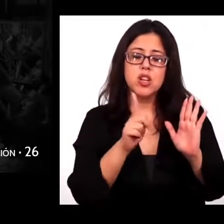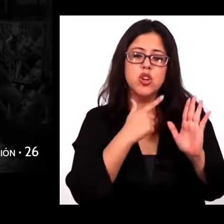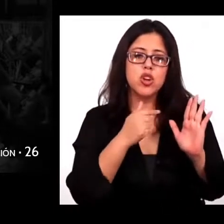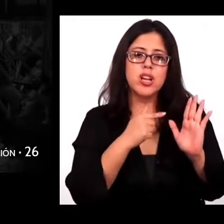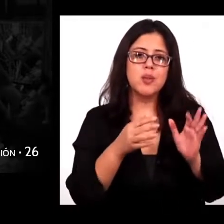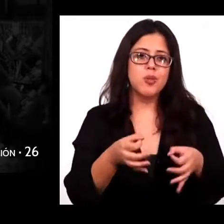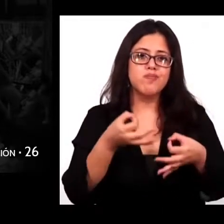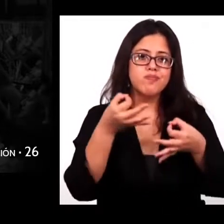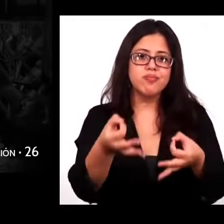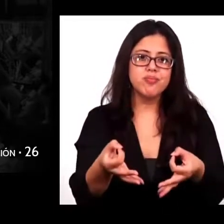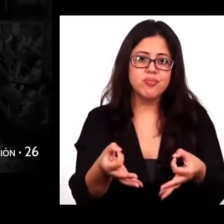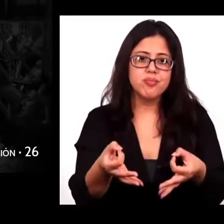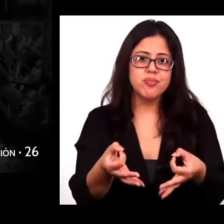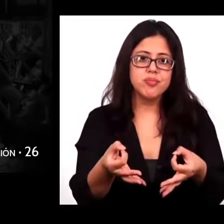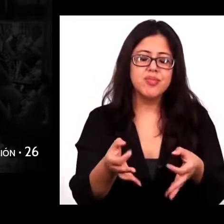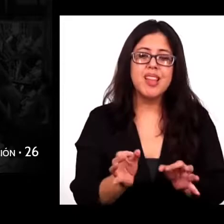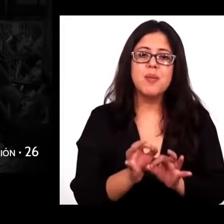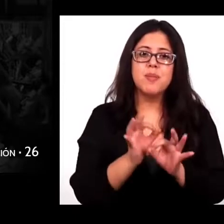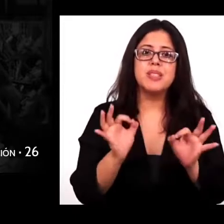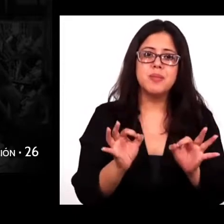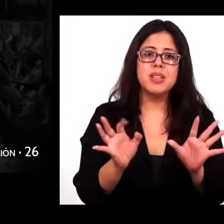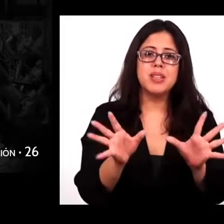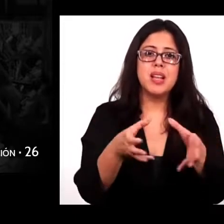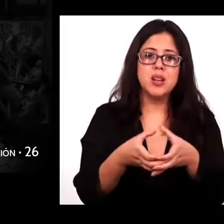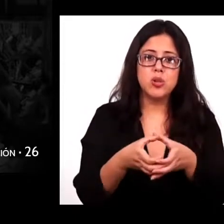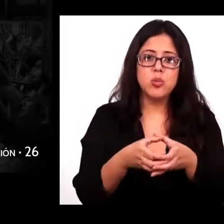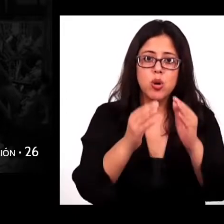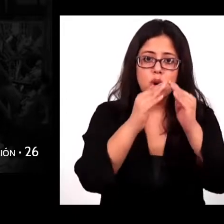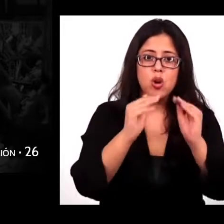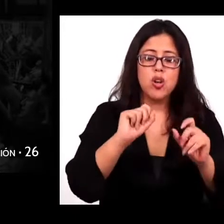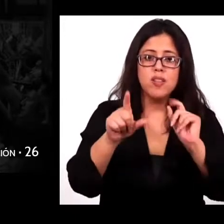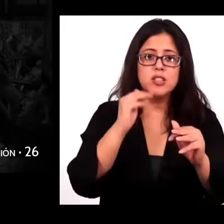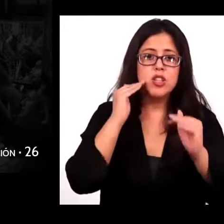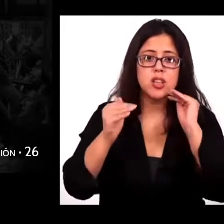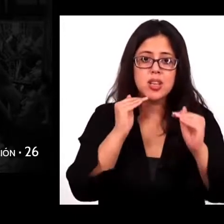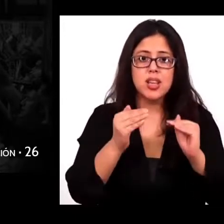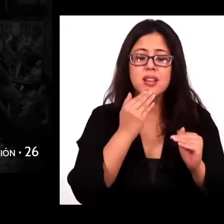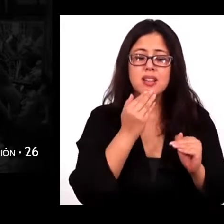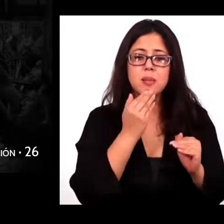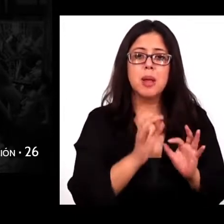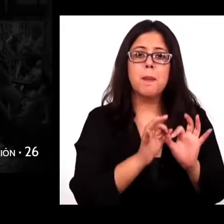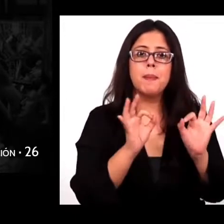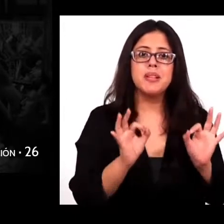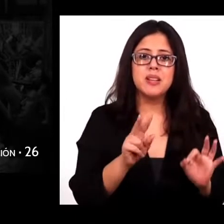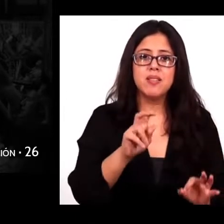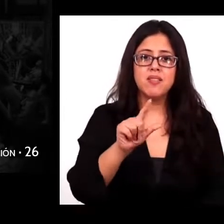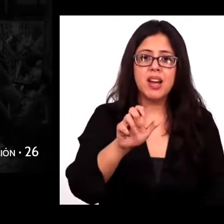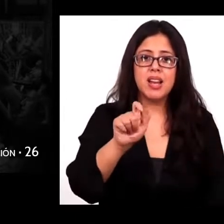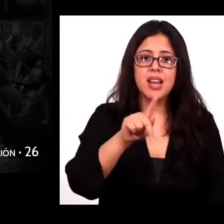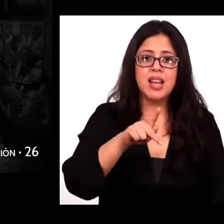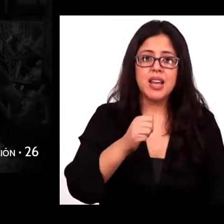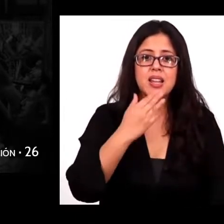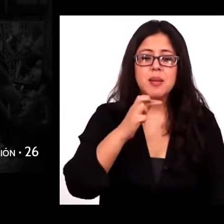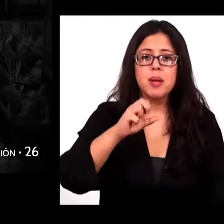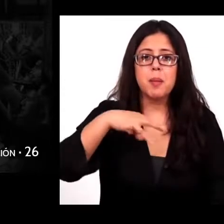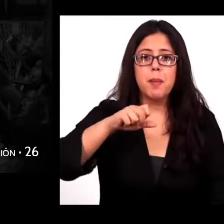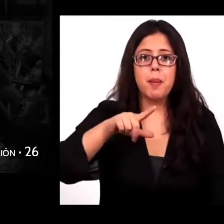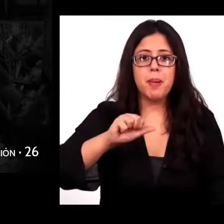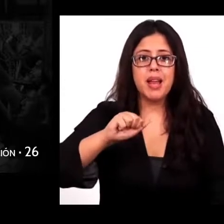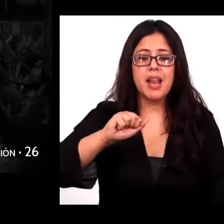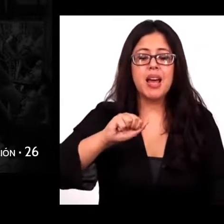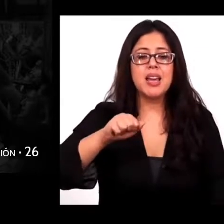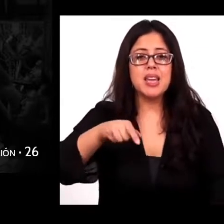entregar, particularmente a todo el equipo de la Defensoría de la Niñez y especialmente a Valesca Bazadá y a Pamela Meléndez, que han